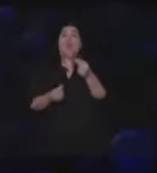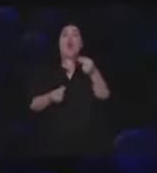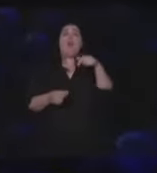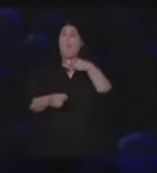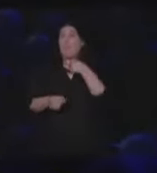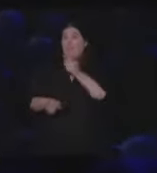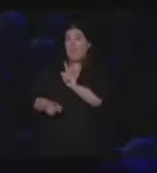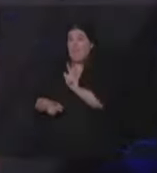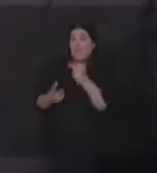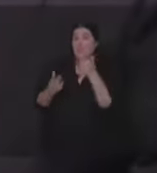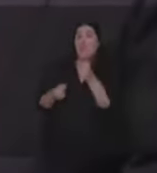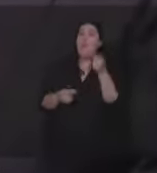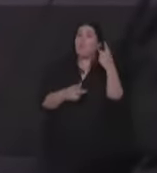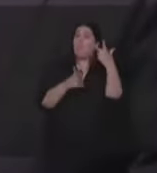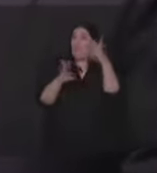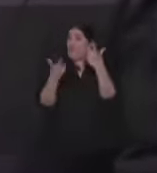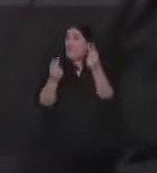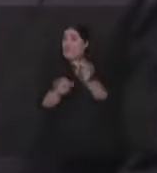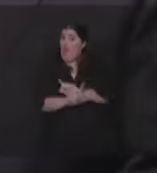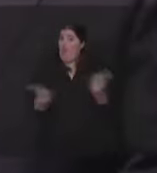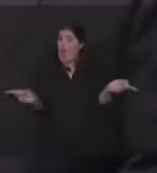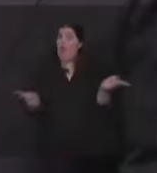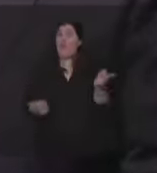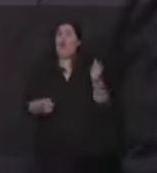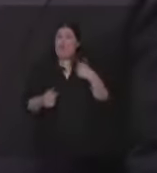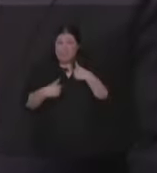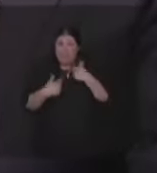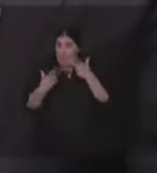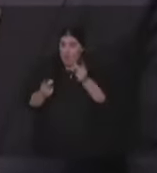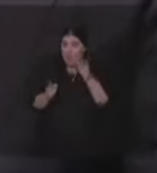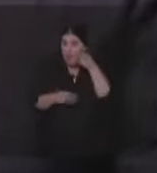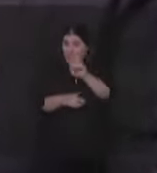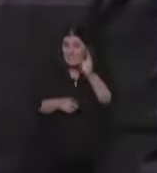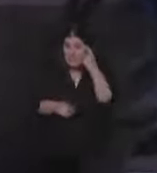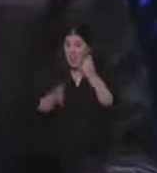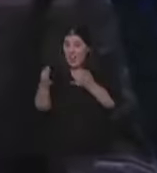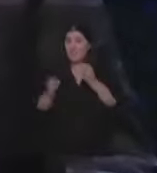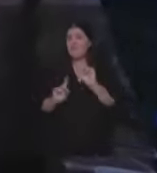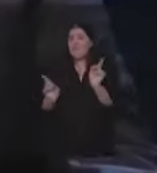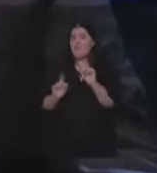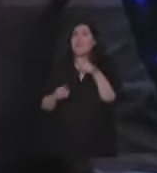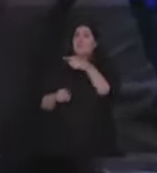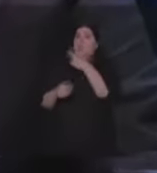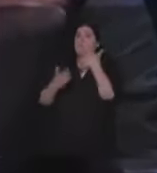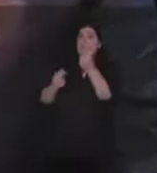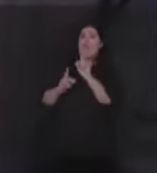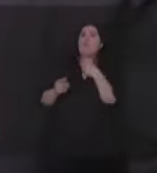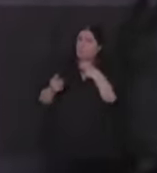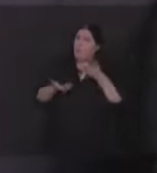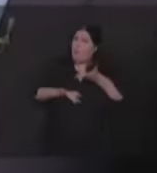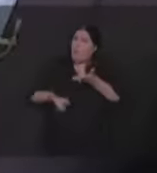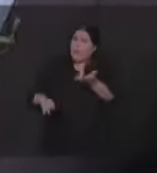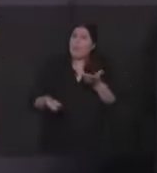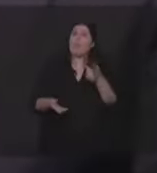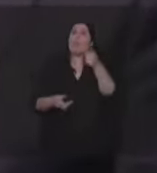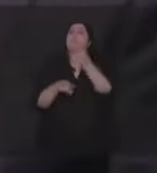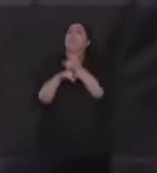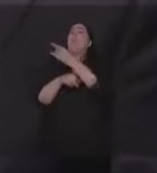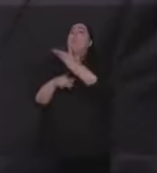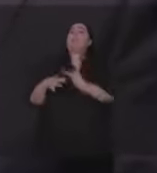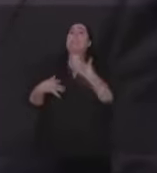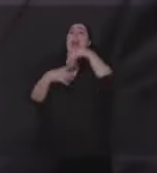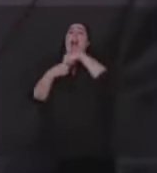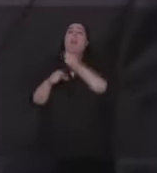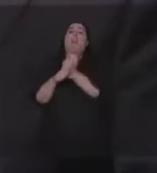no te negaste peroo me voy a negar hacerlo si cada vez que entré en una empresa tuve que hacer vos que viviste siempre el estado no lo hiciste